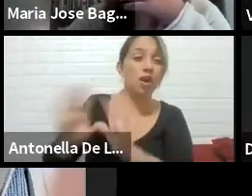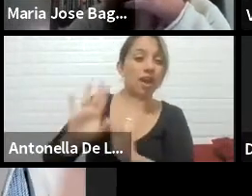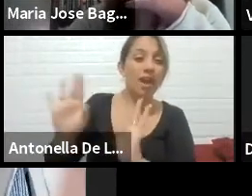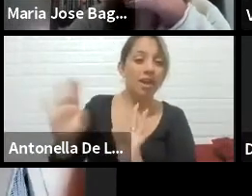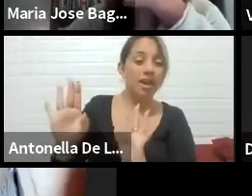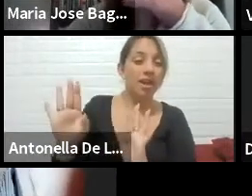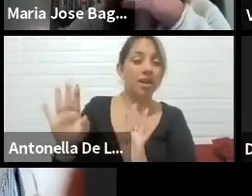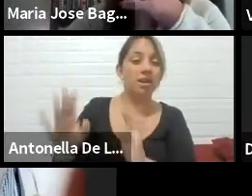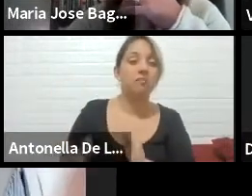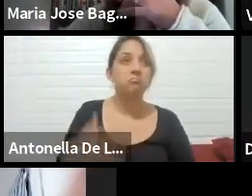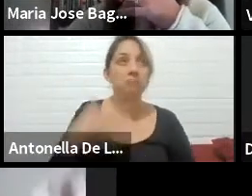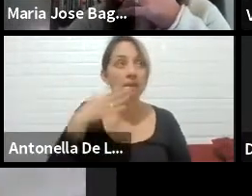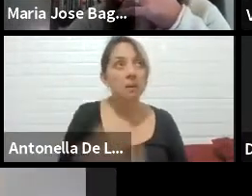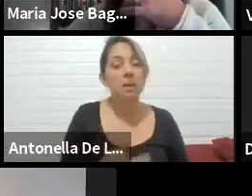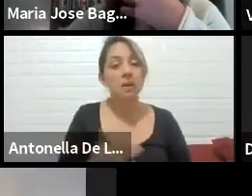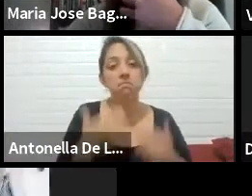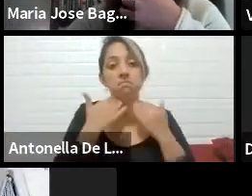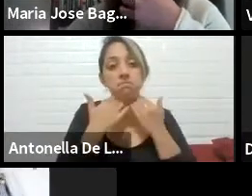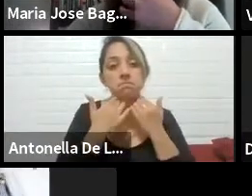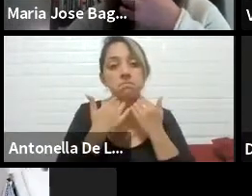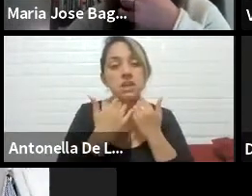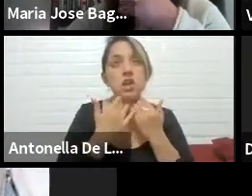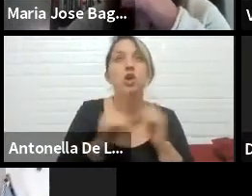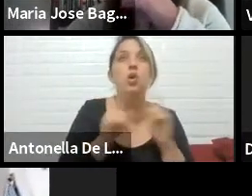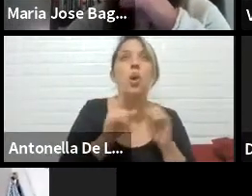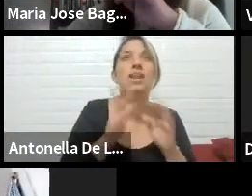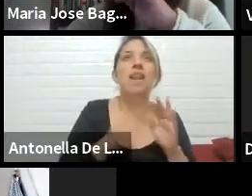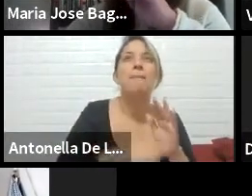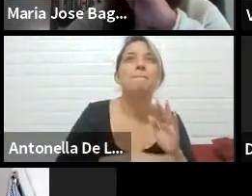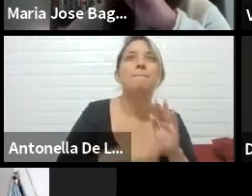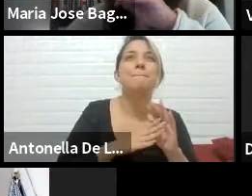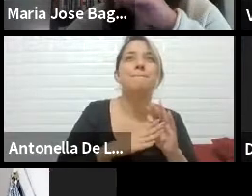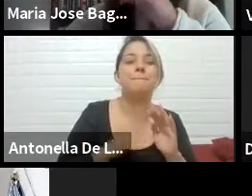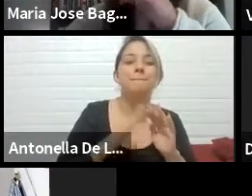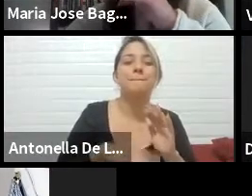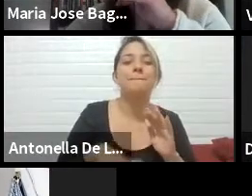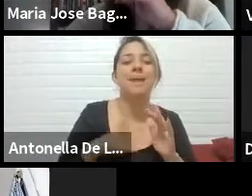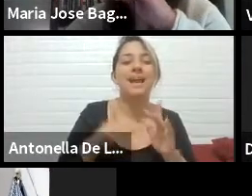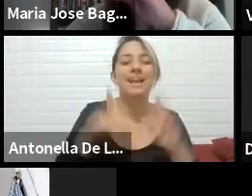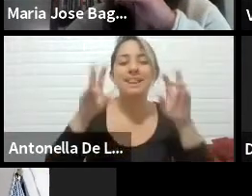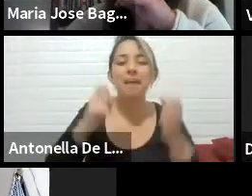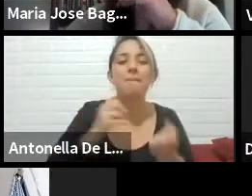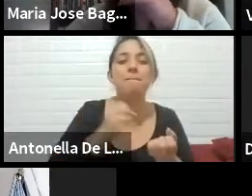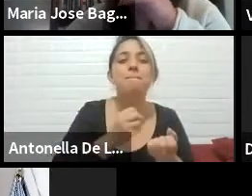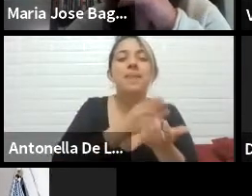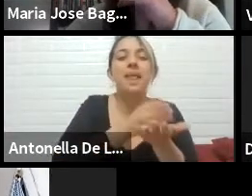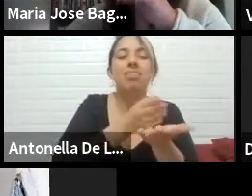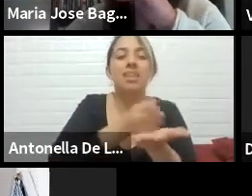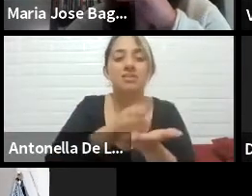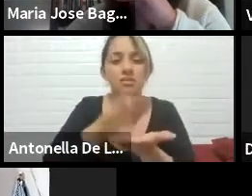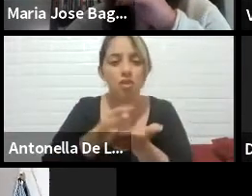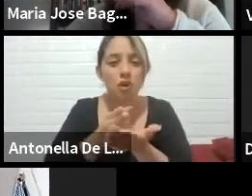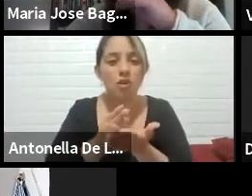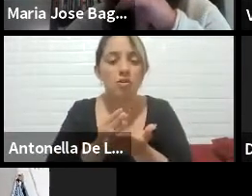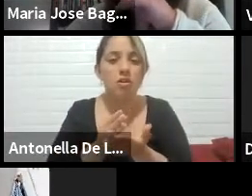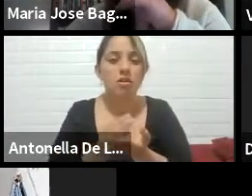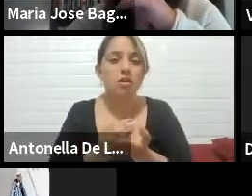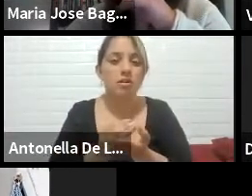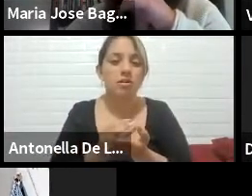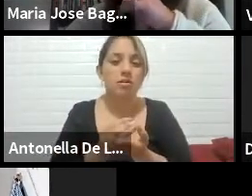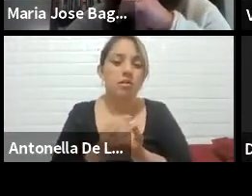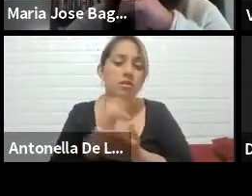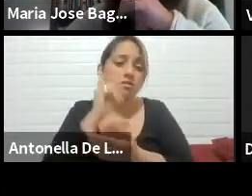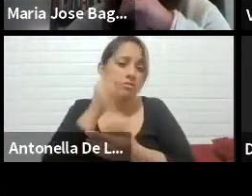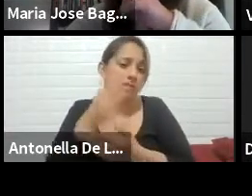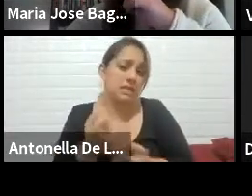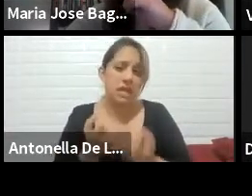más bien tantos casos de rechazo en la prestación. Por lo general la prestación se la otorgan a